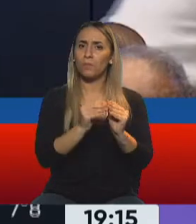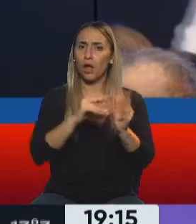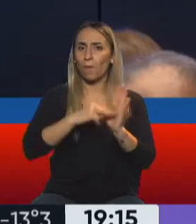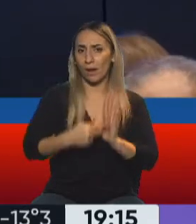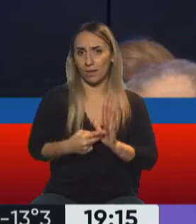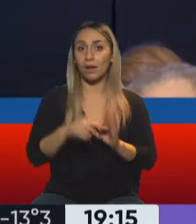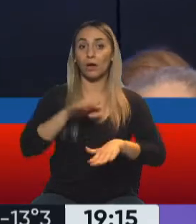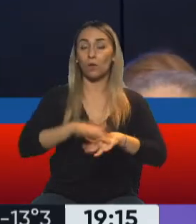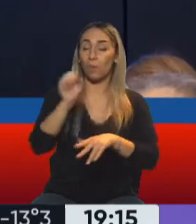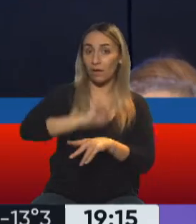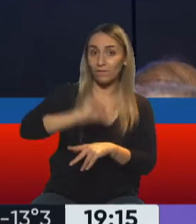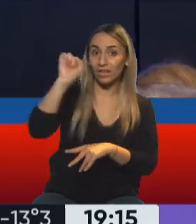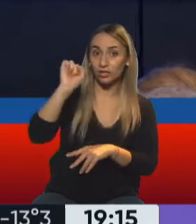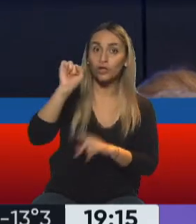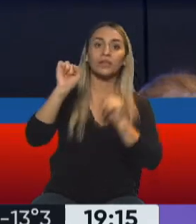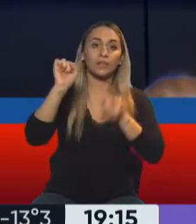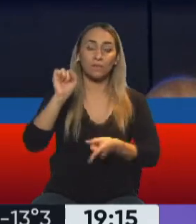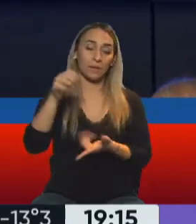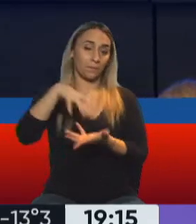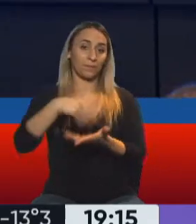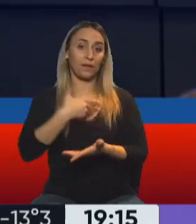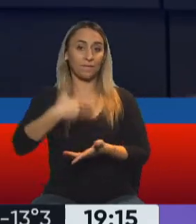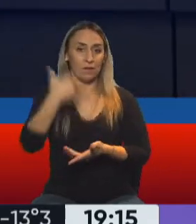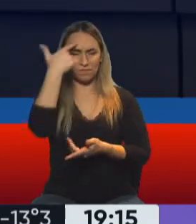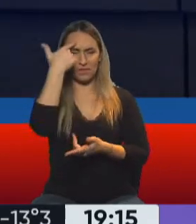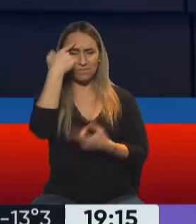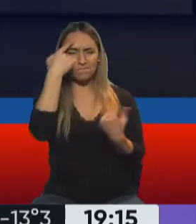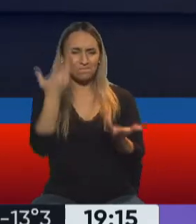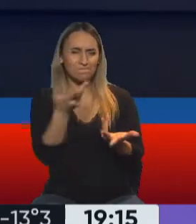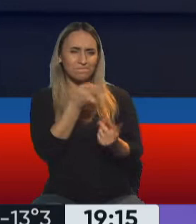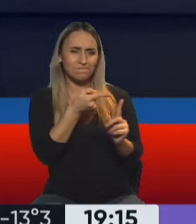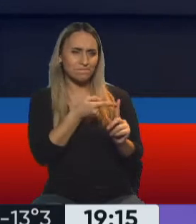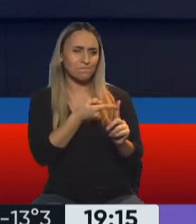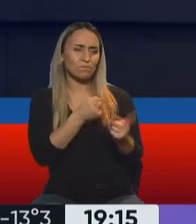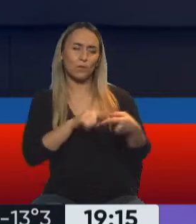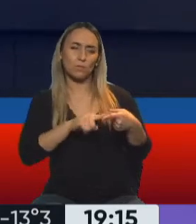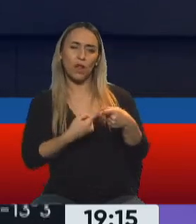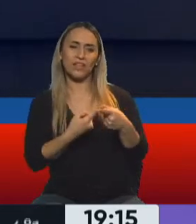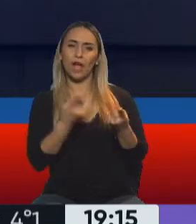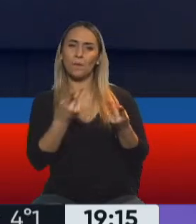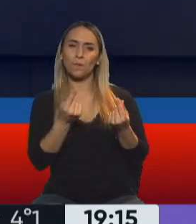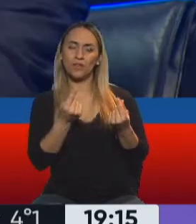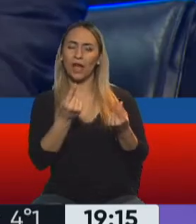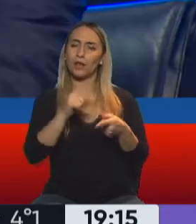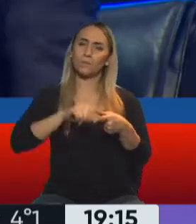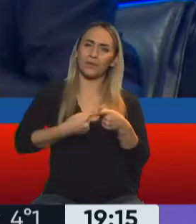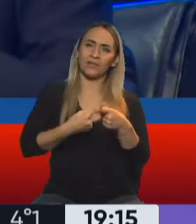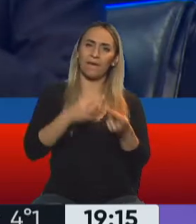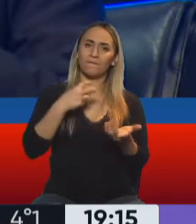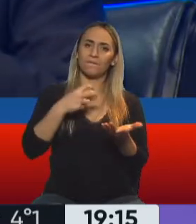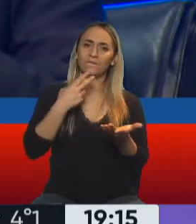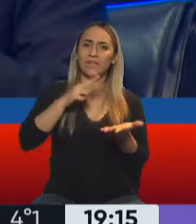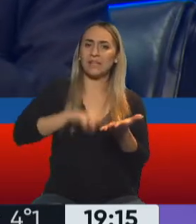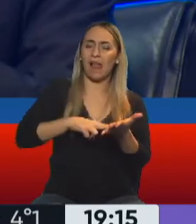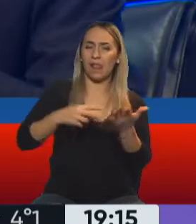respecto de la inflación y lo que considera el Fondo Monetario Internacional con sus políticas monetarias y fiscales, y vuelve, como se era